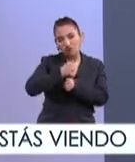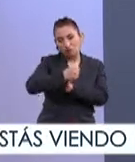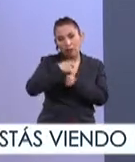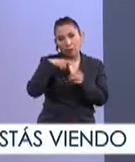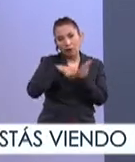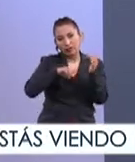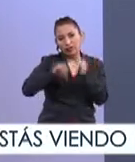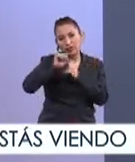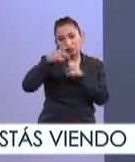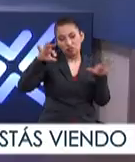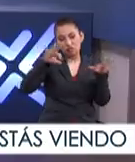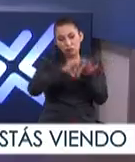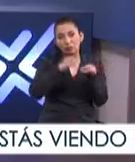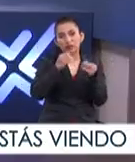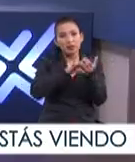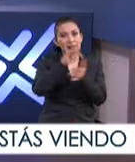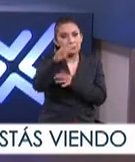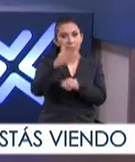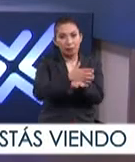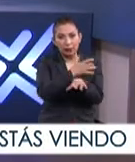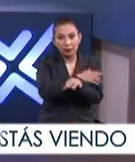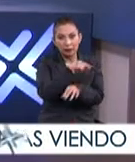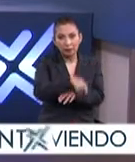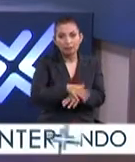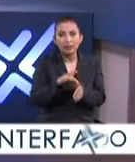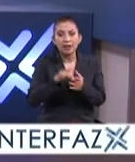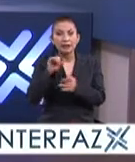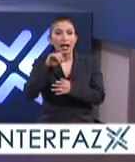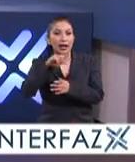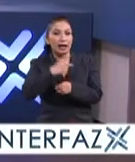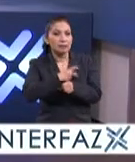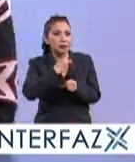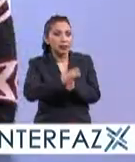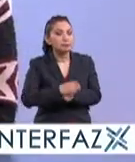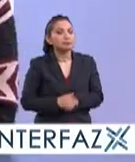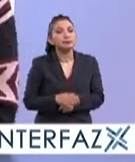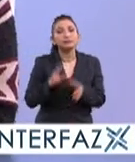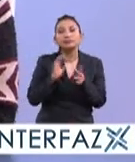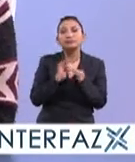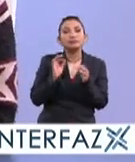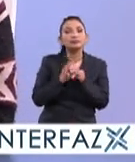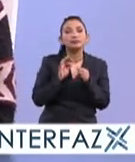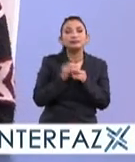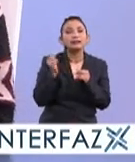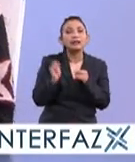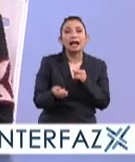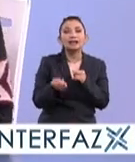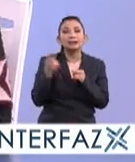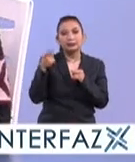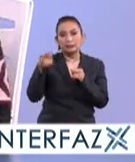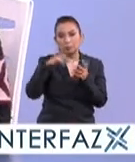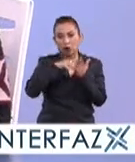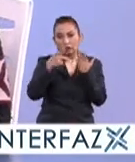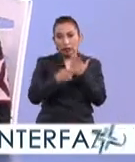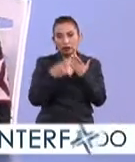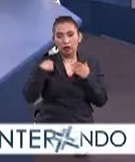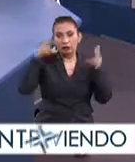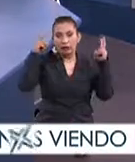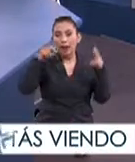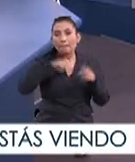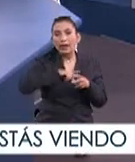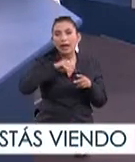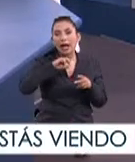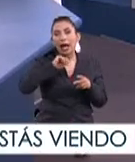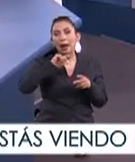de 1968. Muchísimas gracias por estar con nosotros. Gracias, Ana, por invitarme. Platícanos de qué se trata este proyecto Me Apellido